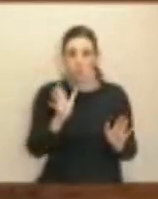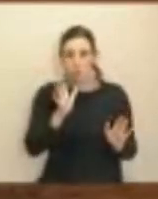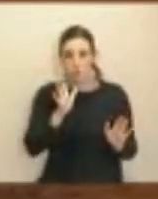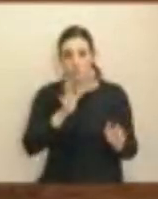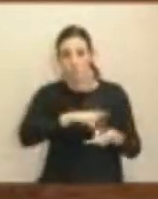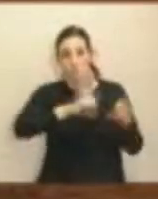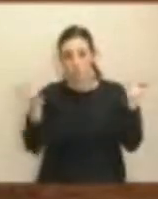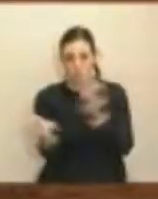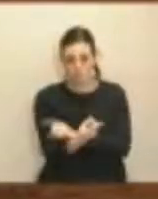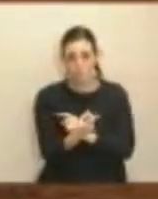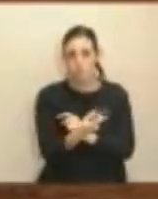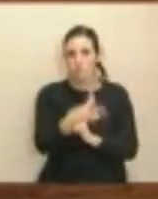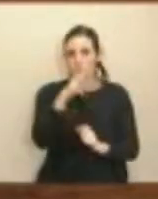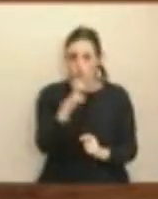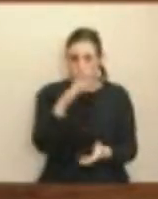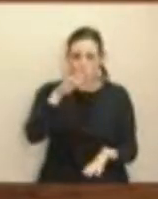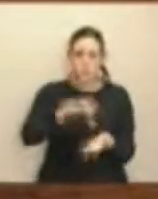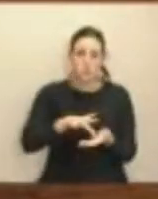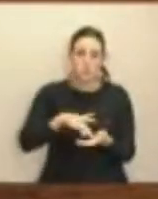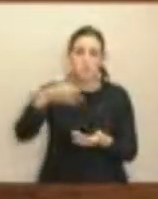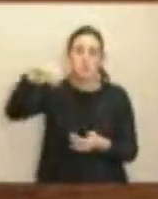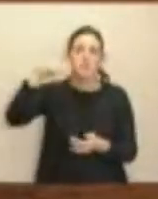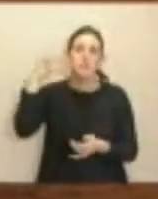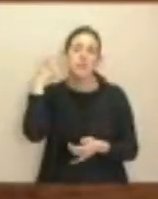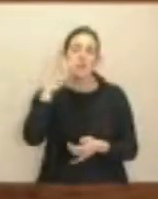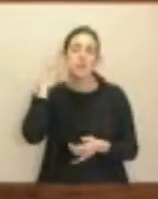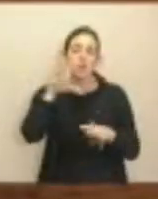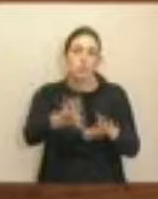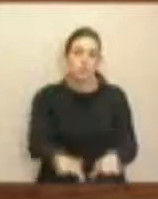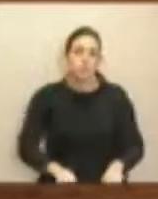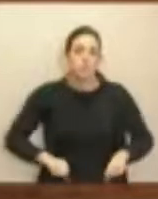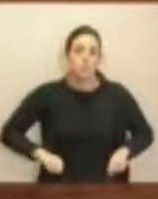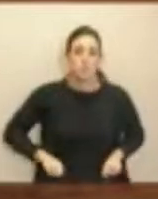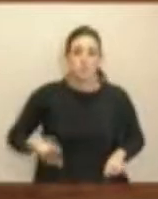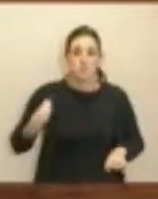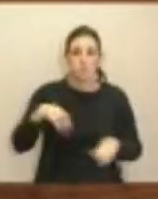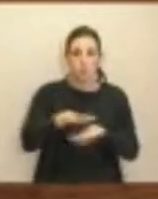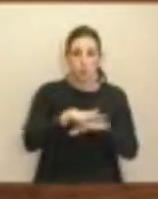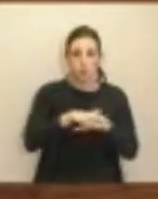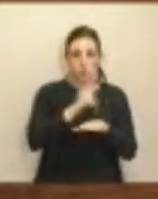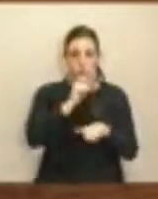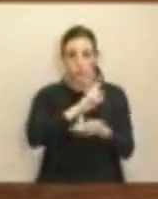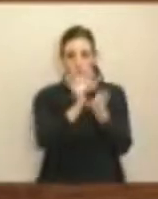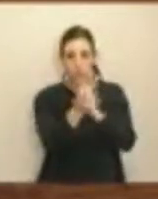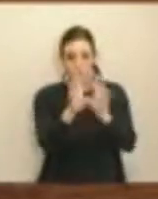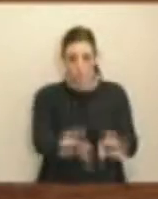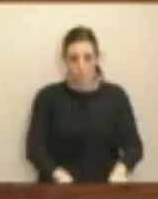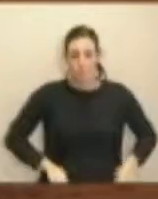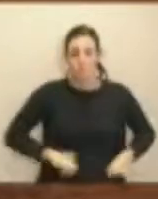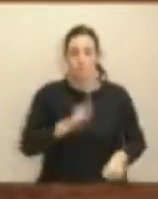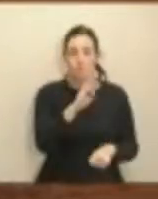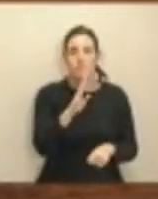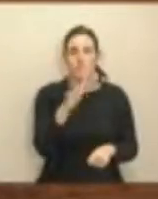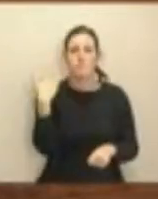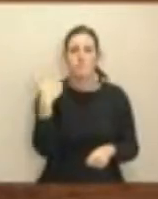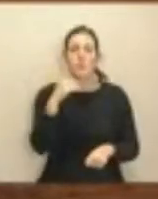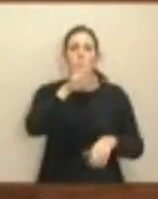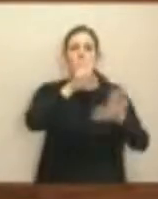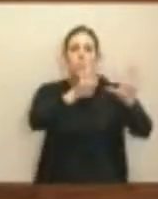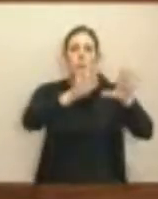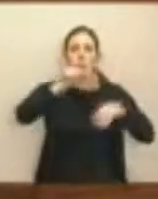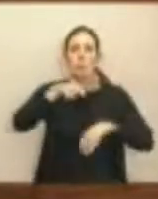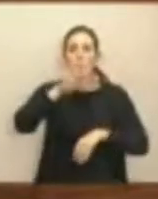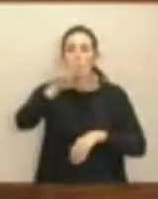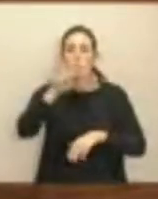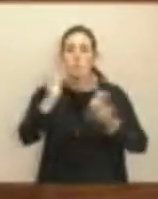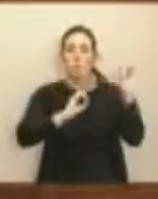fatal. Cuando llega el presidente Rajoy a tomar el relevo del Gobierno, estábamos en el 9,4% de